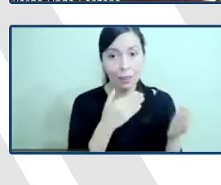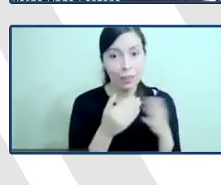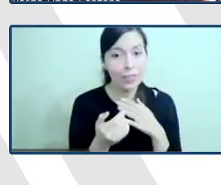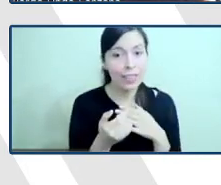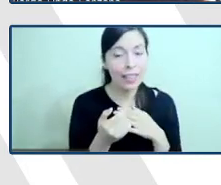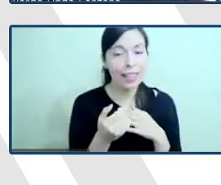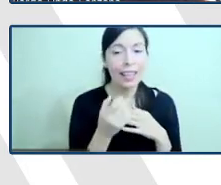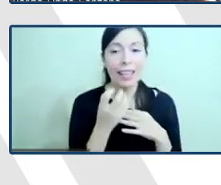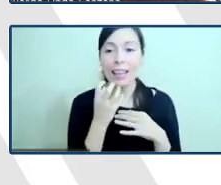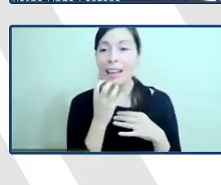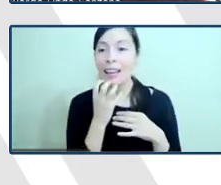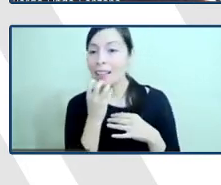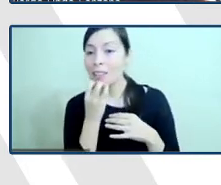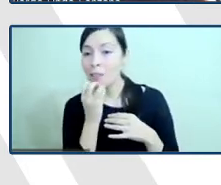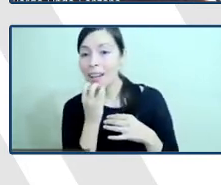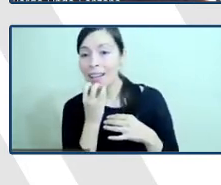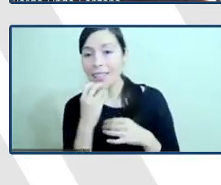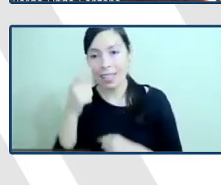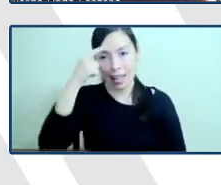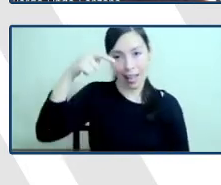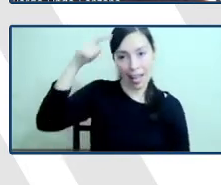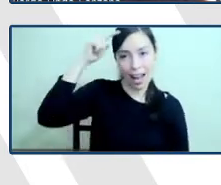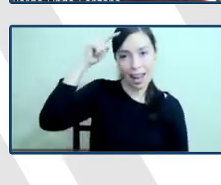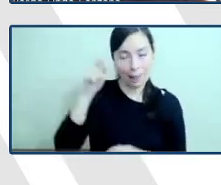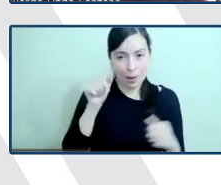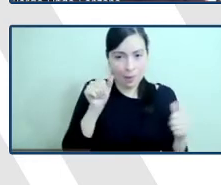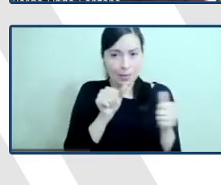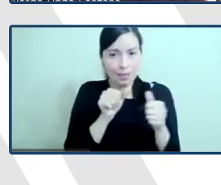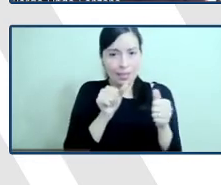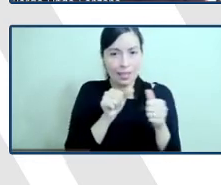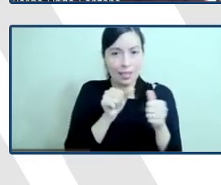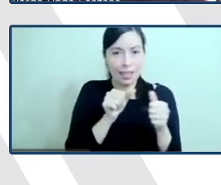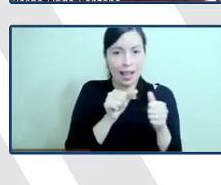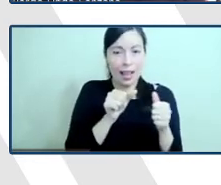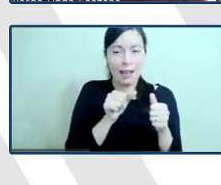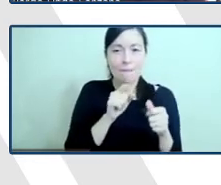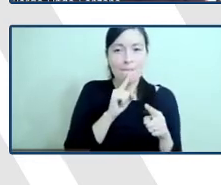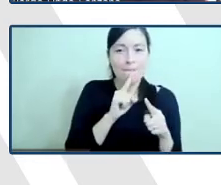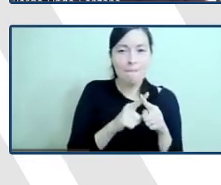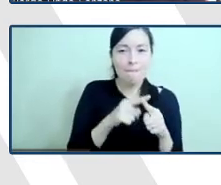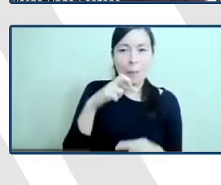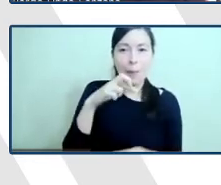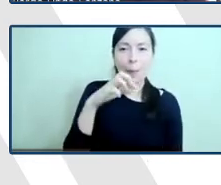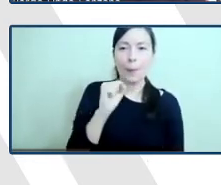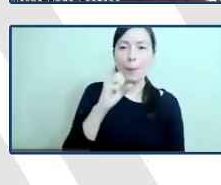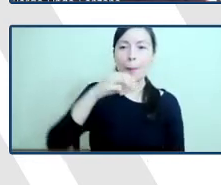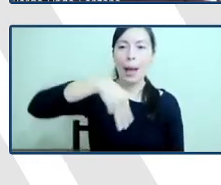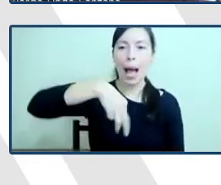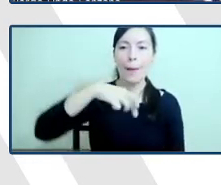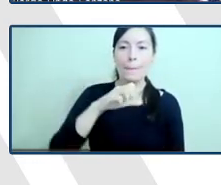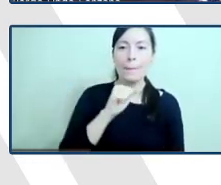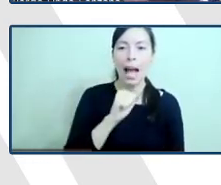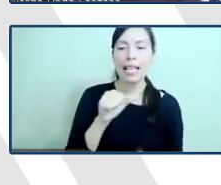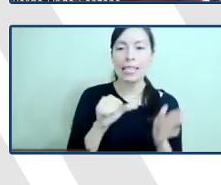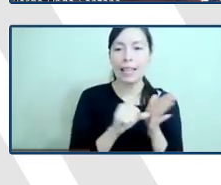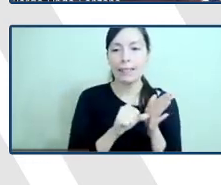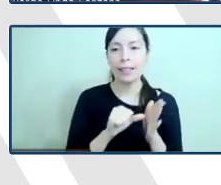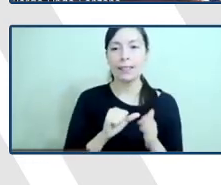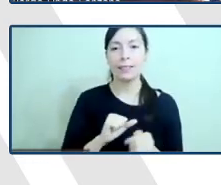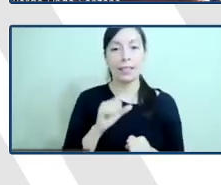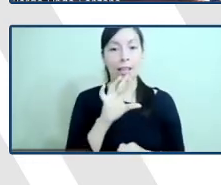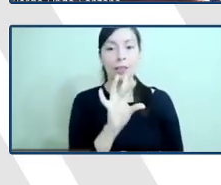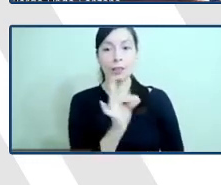Antofagasta y Calama, más o menos cerca de Baquedano, un sitio que se llamaba Pampa Central. Y